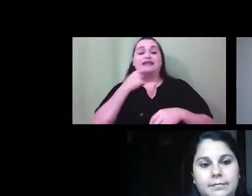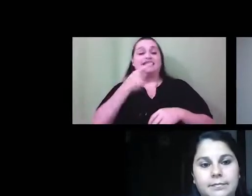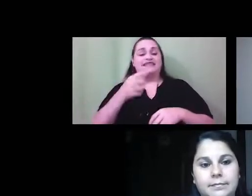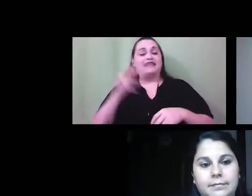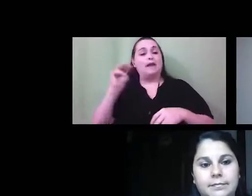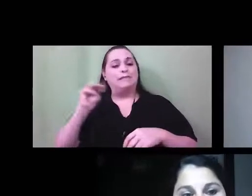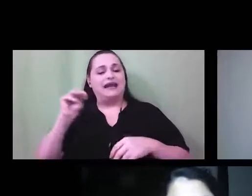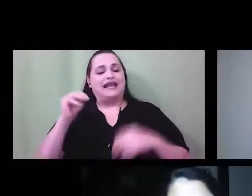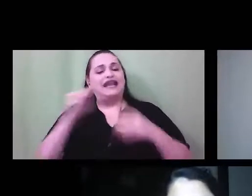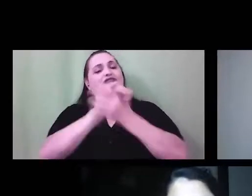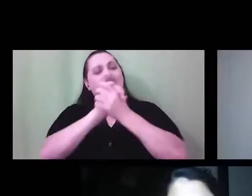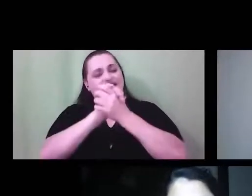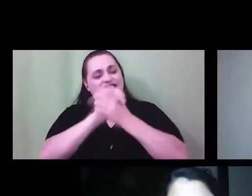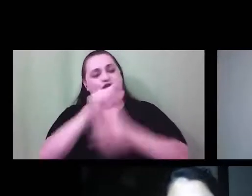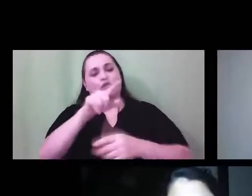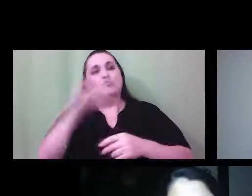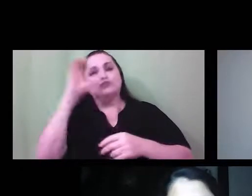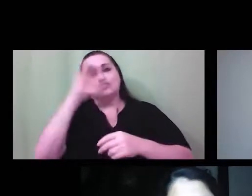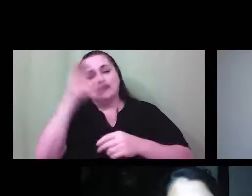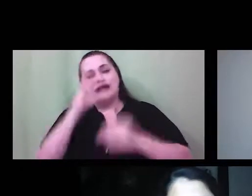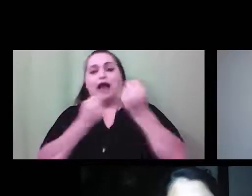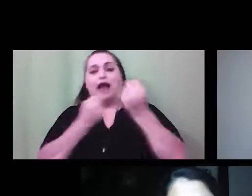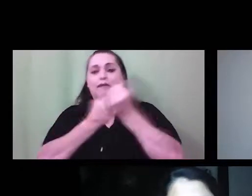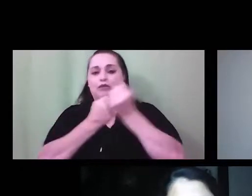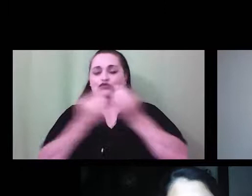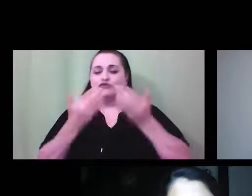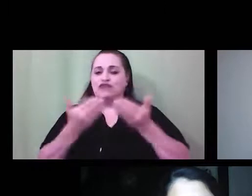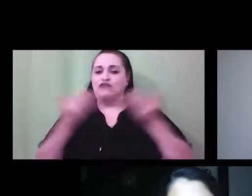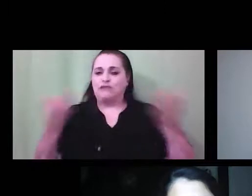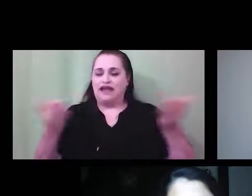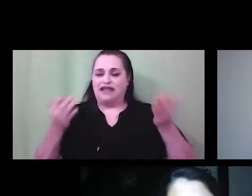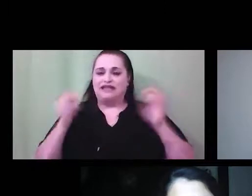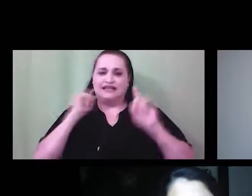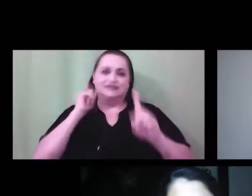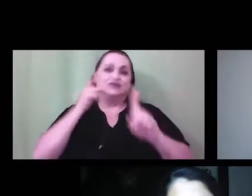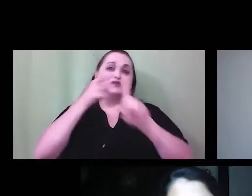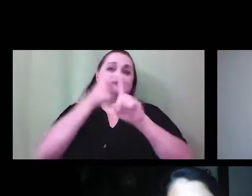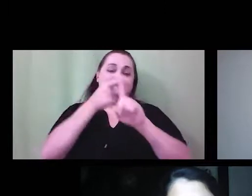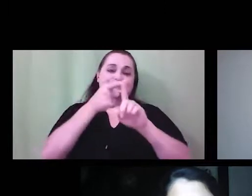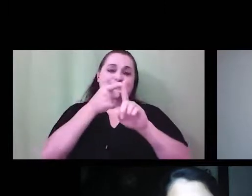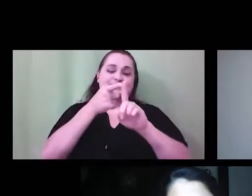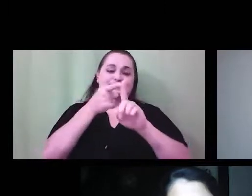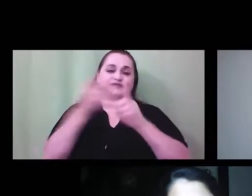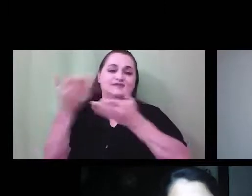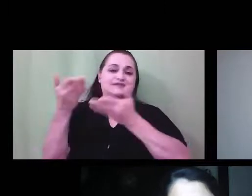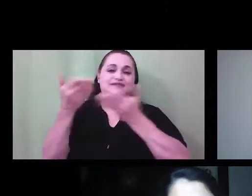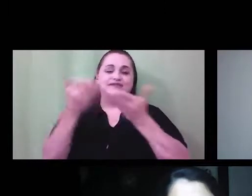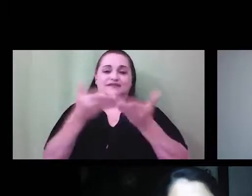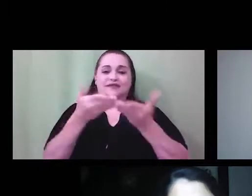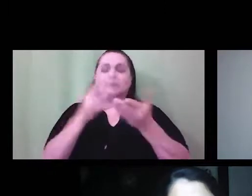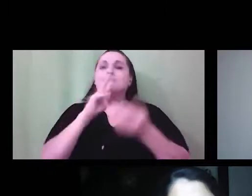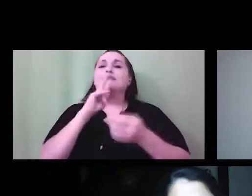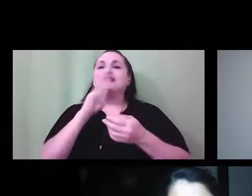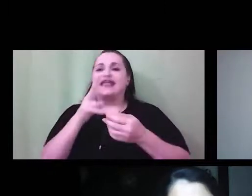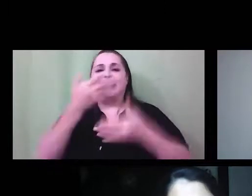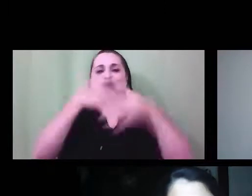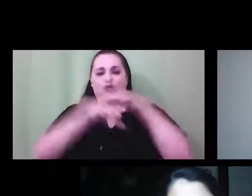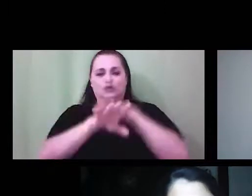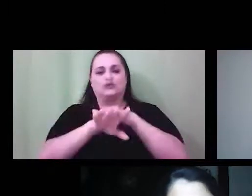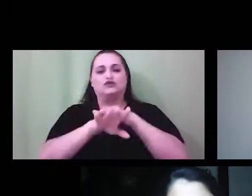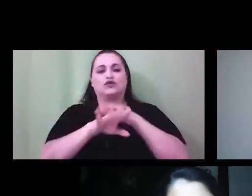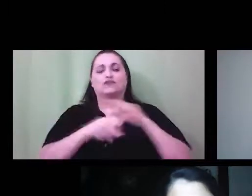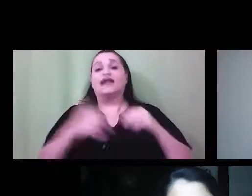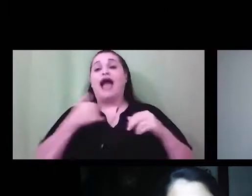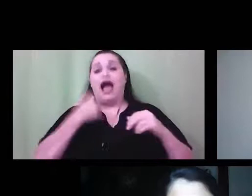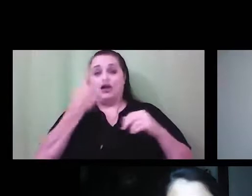Mariana, la felicito por buscar apoyos y herramientas que los llevaron a una verdadera inclusión. Hay